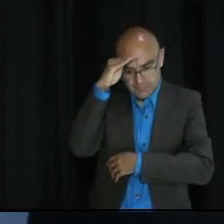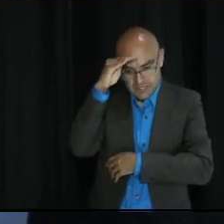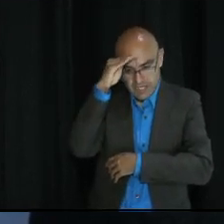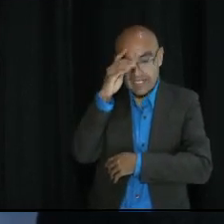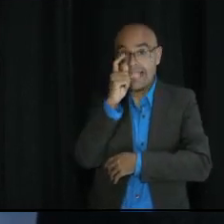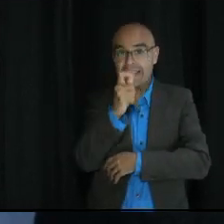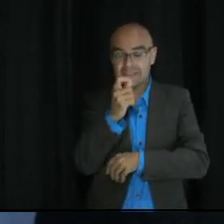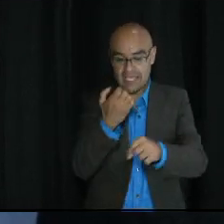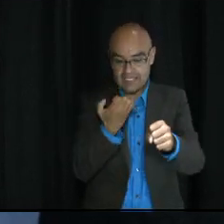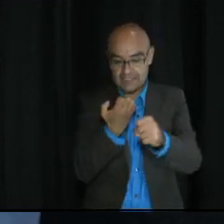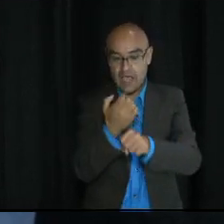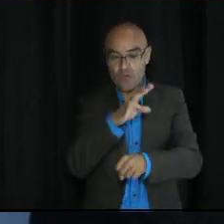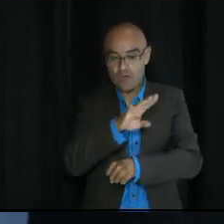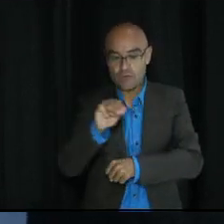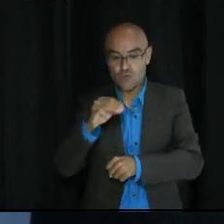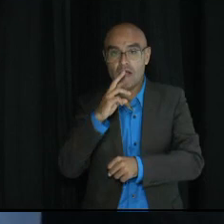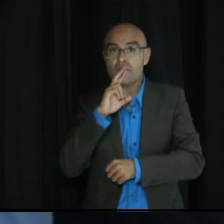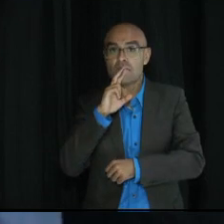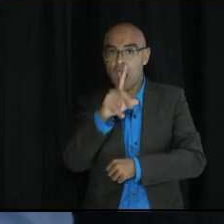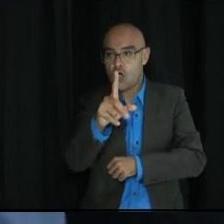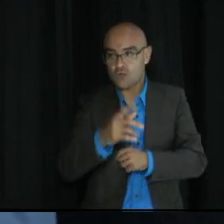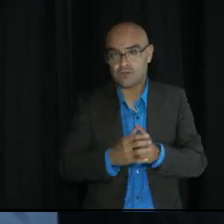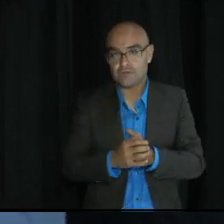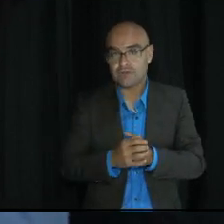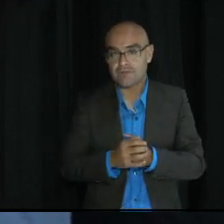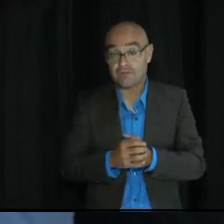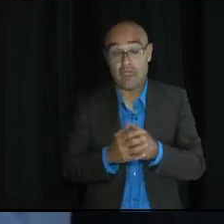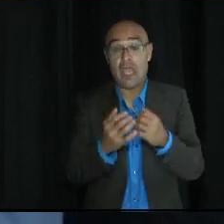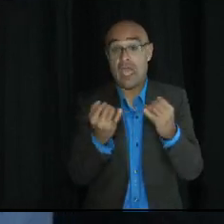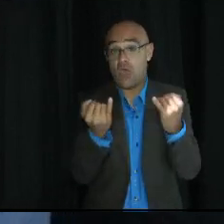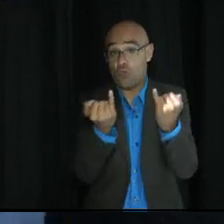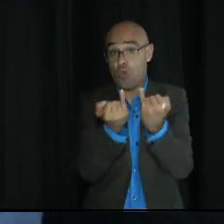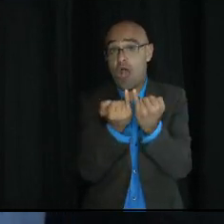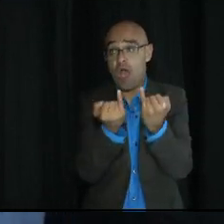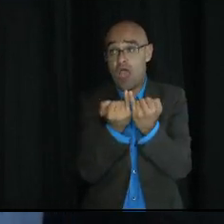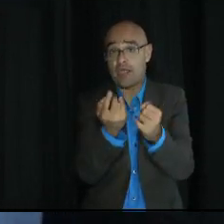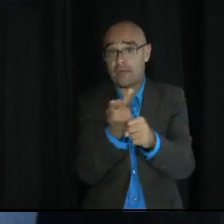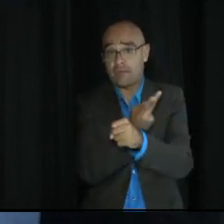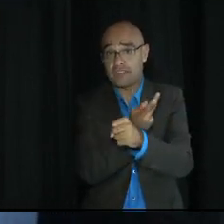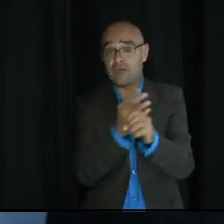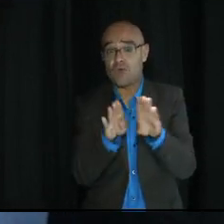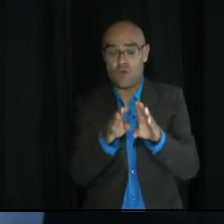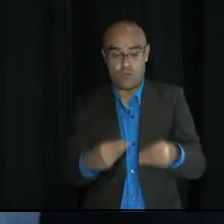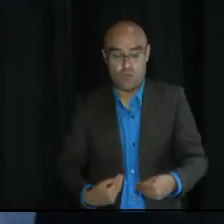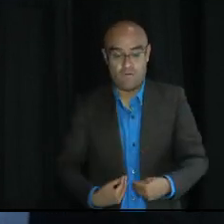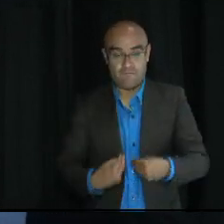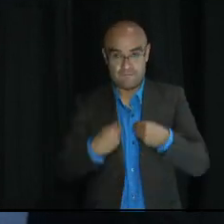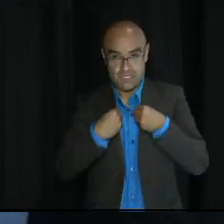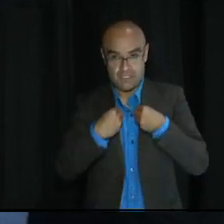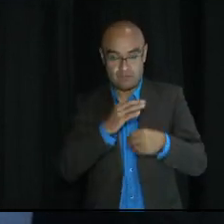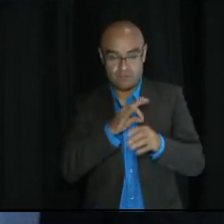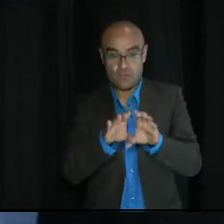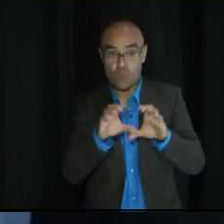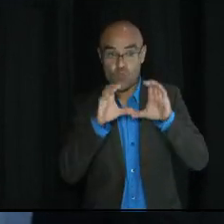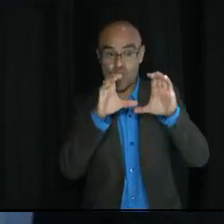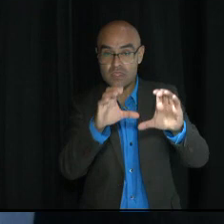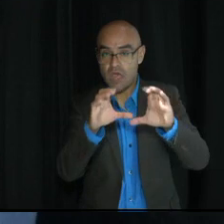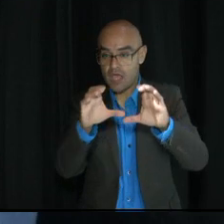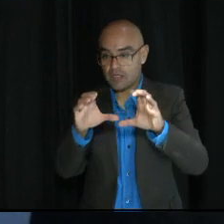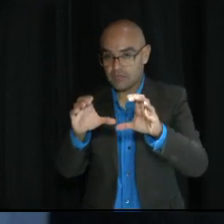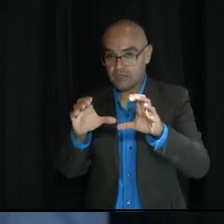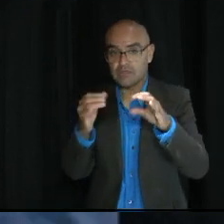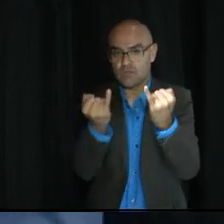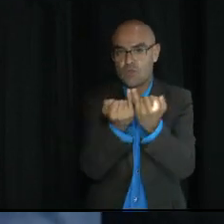un mejor estado, ¿no? Y de ahí, pues, tender todo en la vida es aspiracional y es parte de todos, no nada